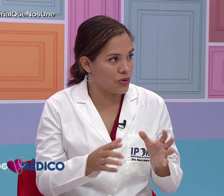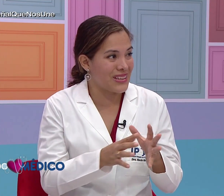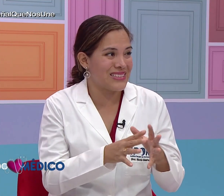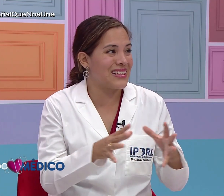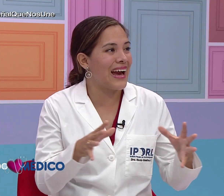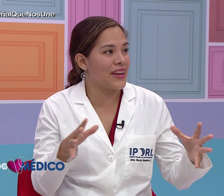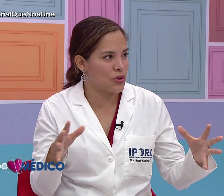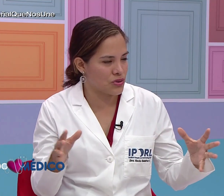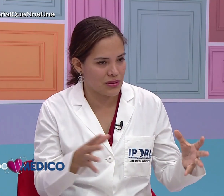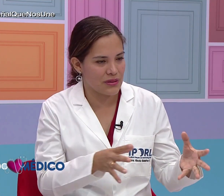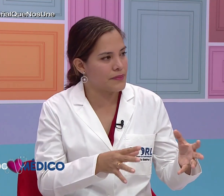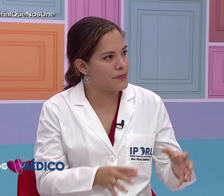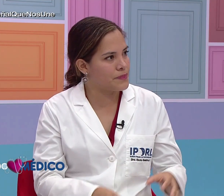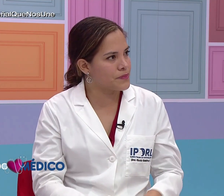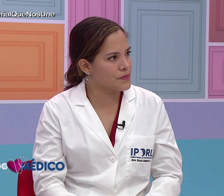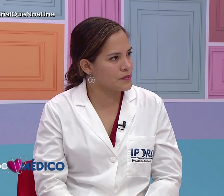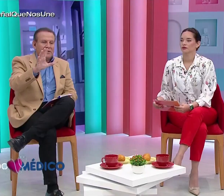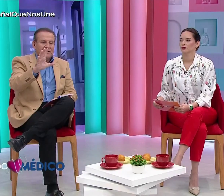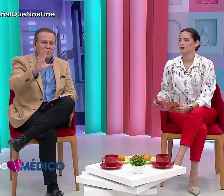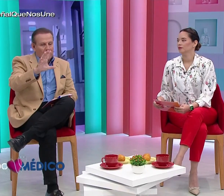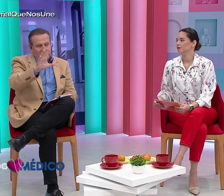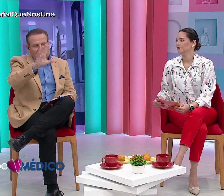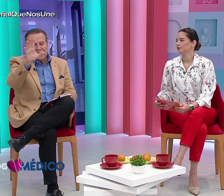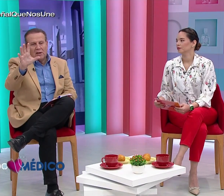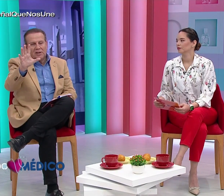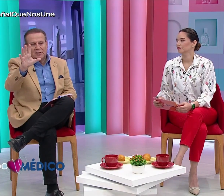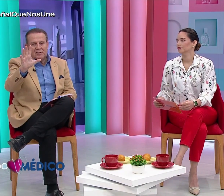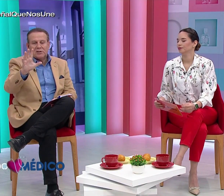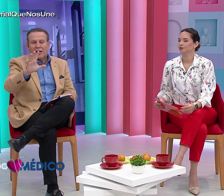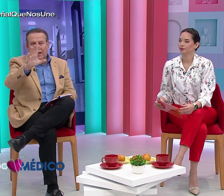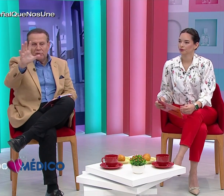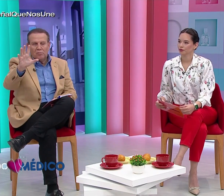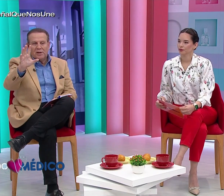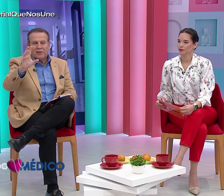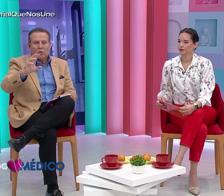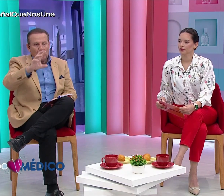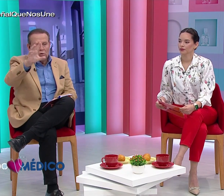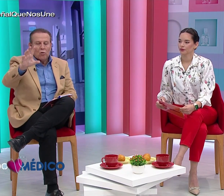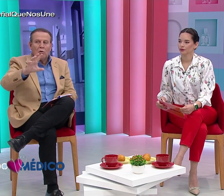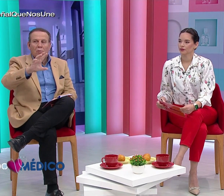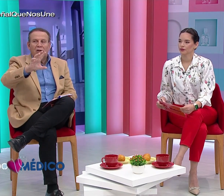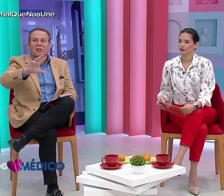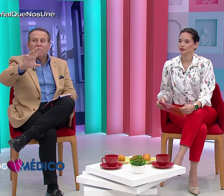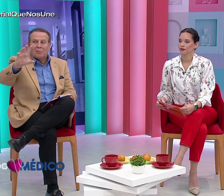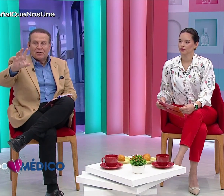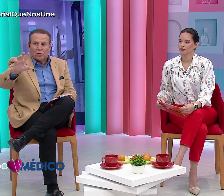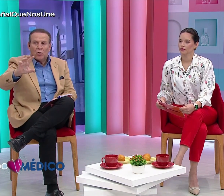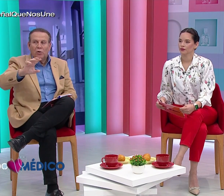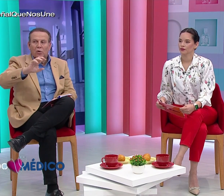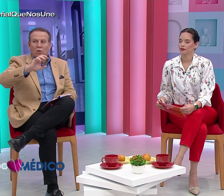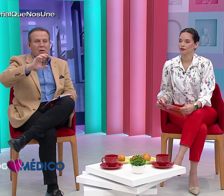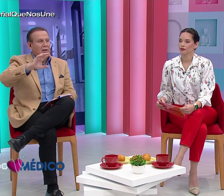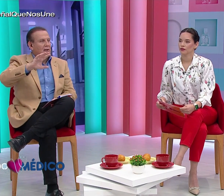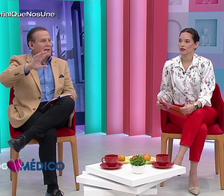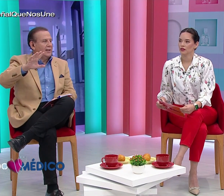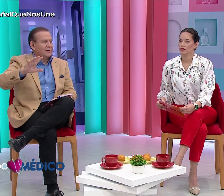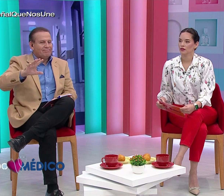vómitos, ¿no? Y es de años. ¿Podríamos decir que la laberintitis o detrás de la laberintitis uh-huh. hay un vértigo con un componente